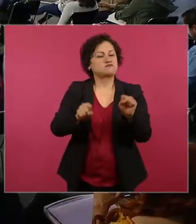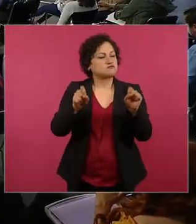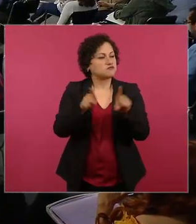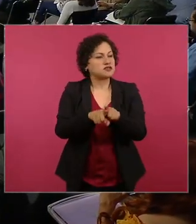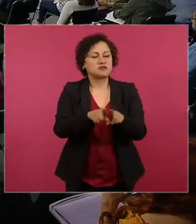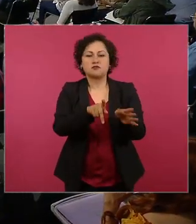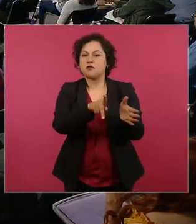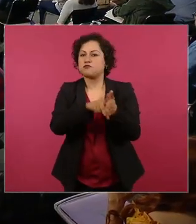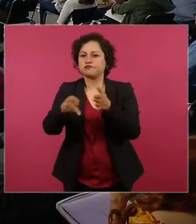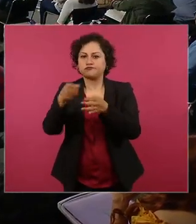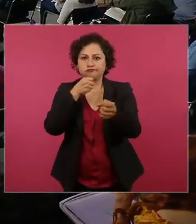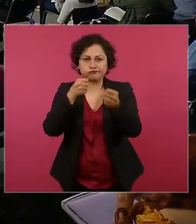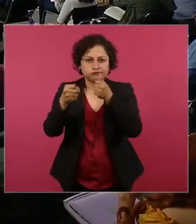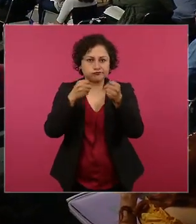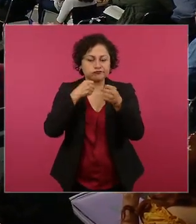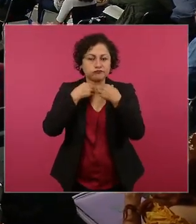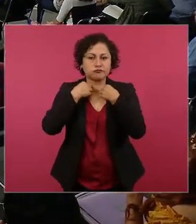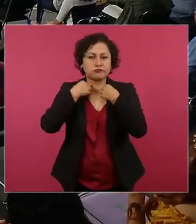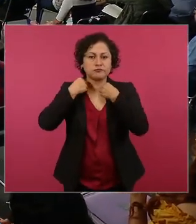hasta